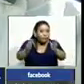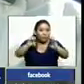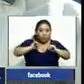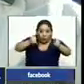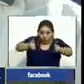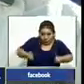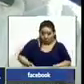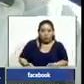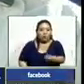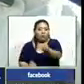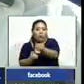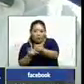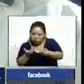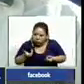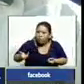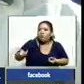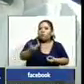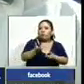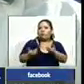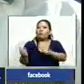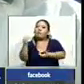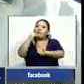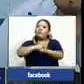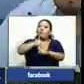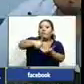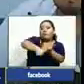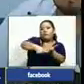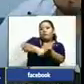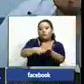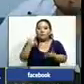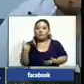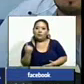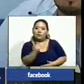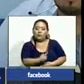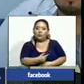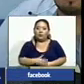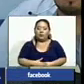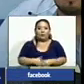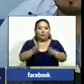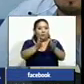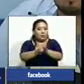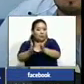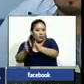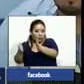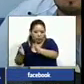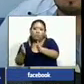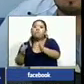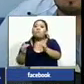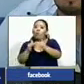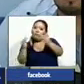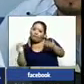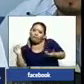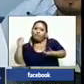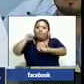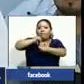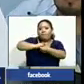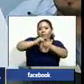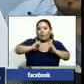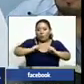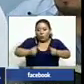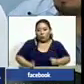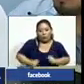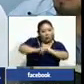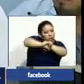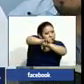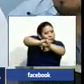al que esperan que todos los alcaldes se unan. Este plan va en total sintonía con los planes que está llevando a cabo y con la campaña